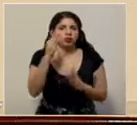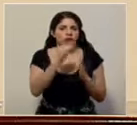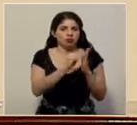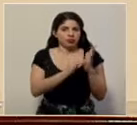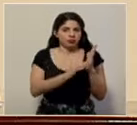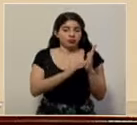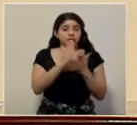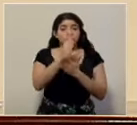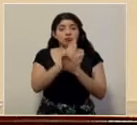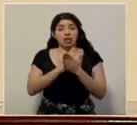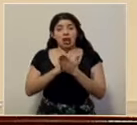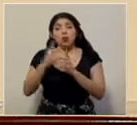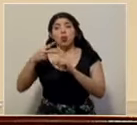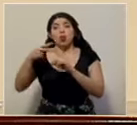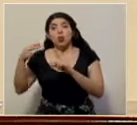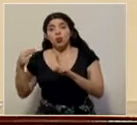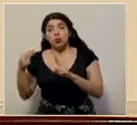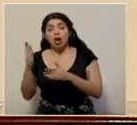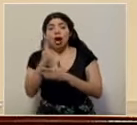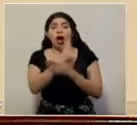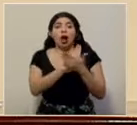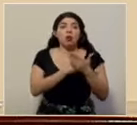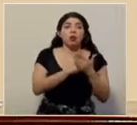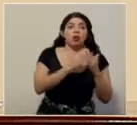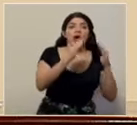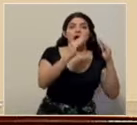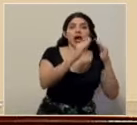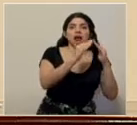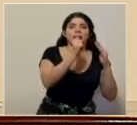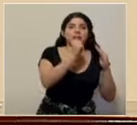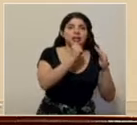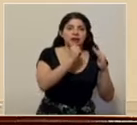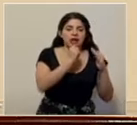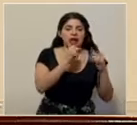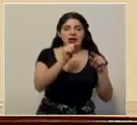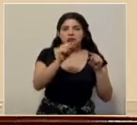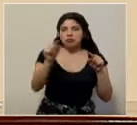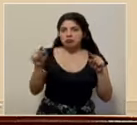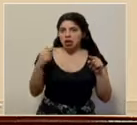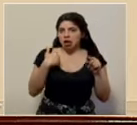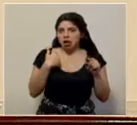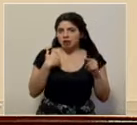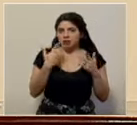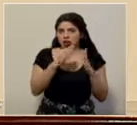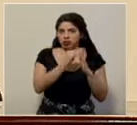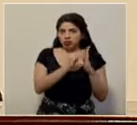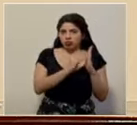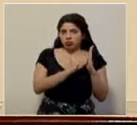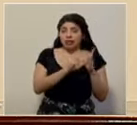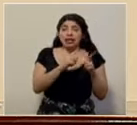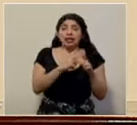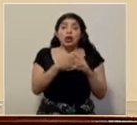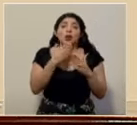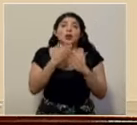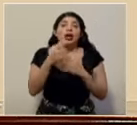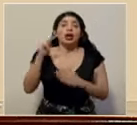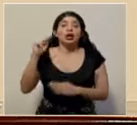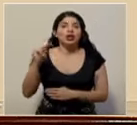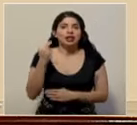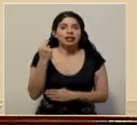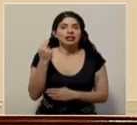Algunas estaban en establecimientos hoteleros, otras en residencias de habitación privada. Así es que la buena noticia